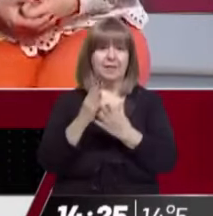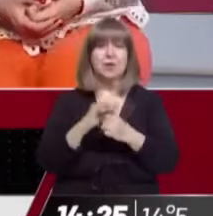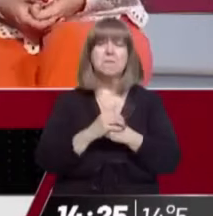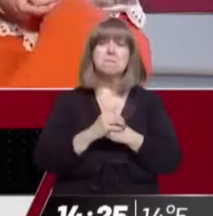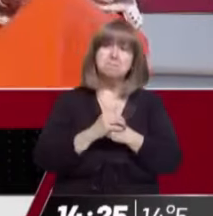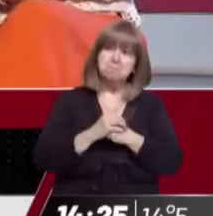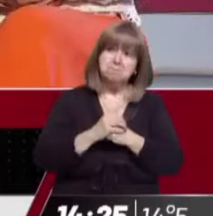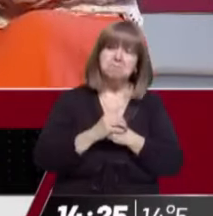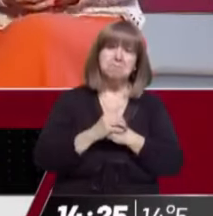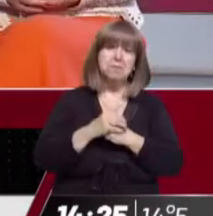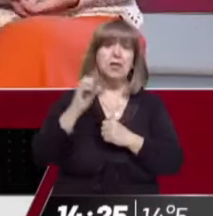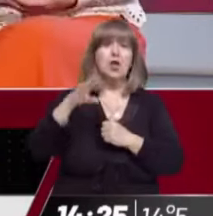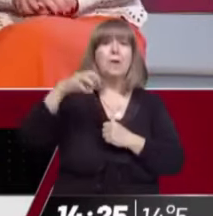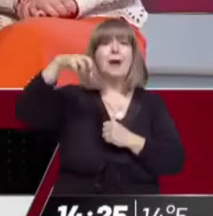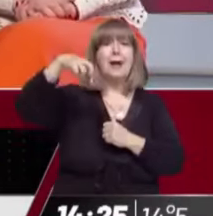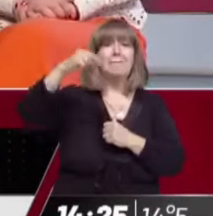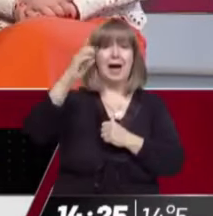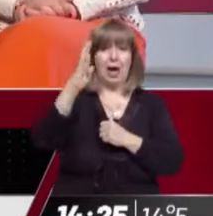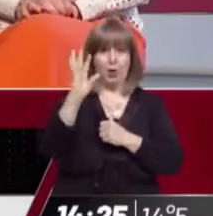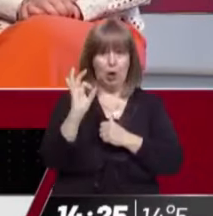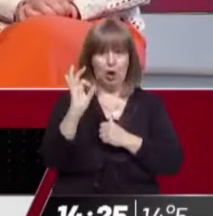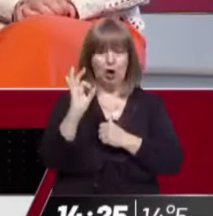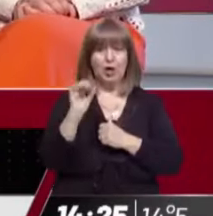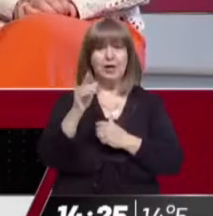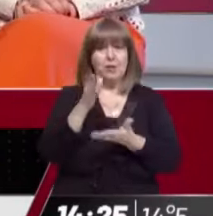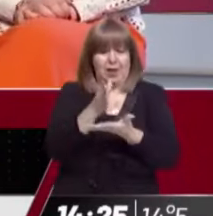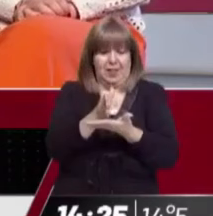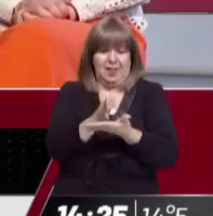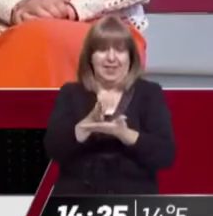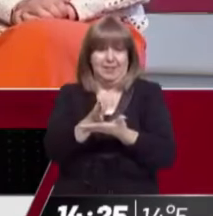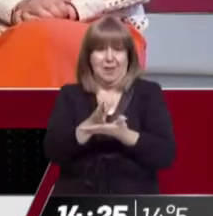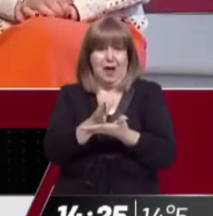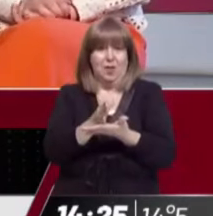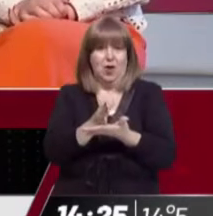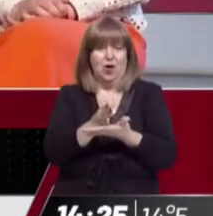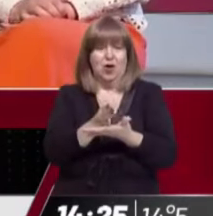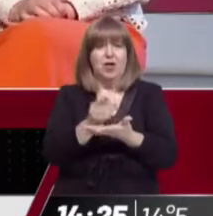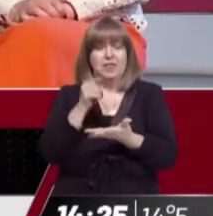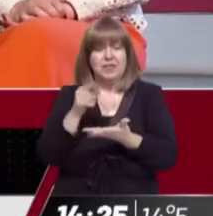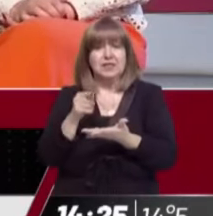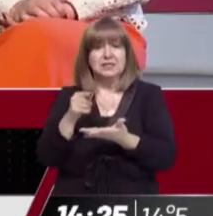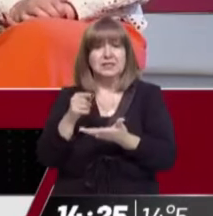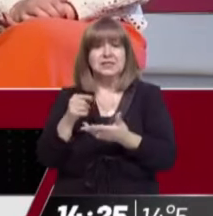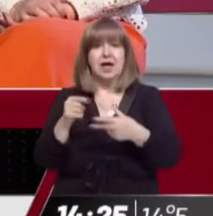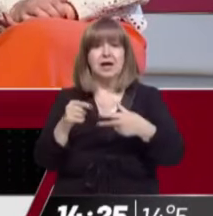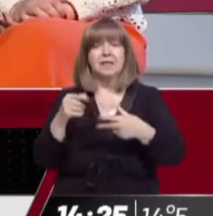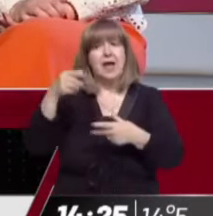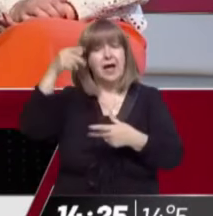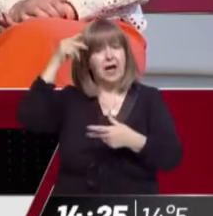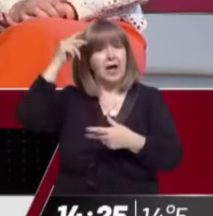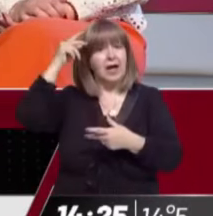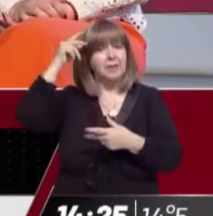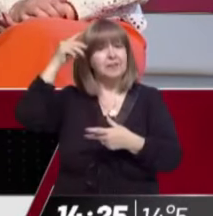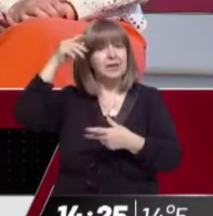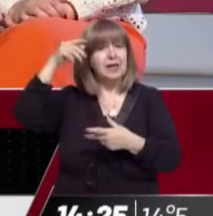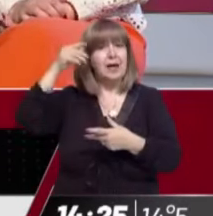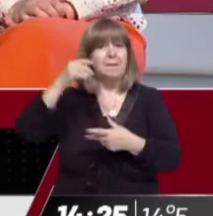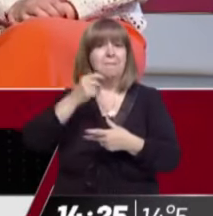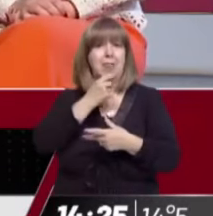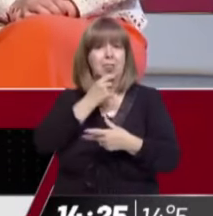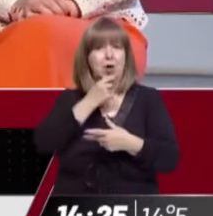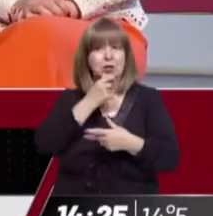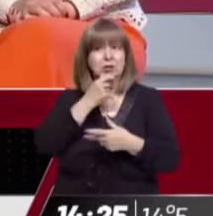parado en el punto medio, diciendo, valoro el sistema, valoro la gratuidad, la posibilidad que le da de